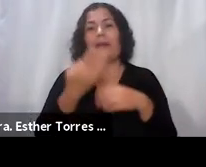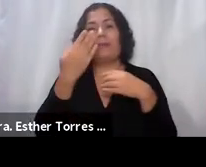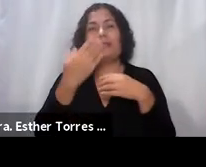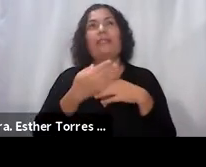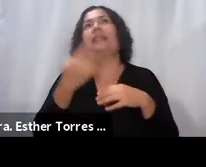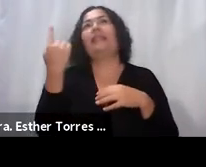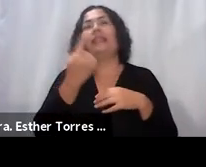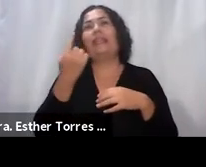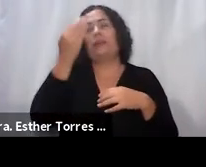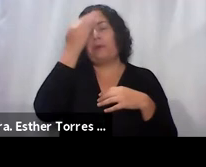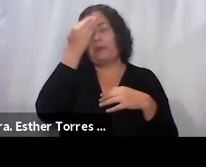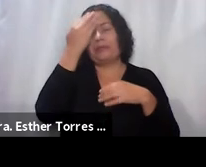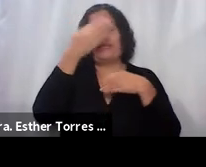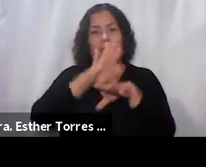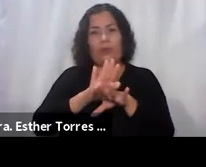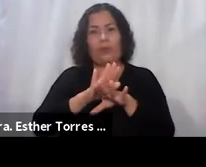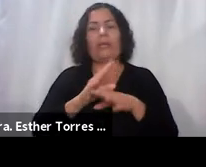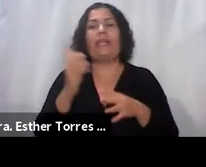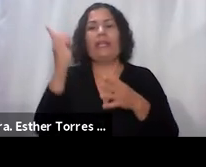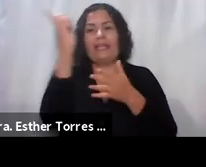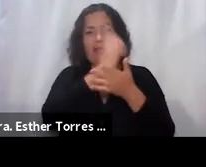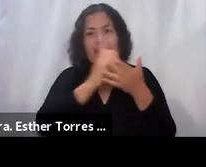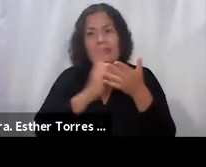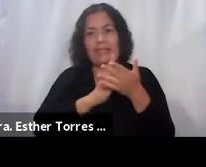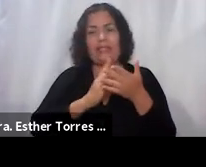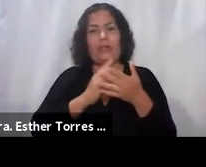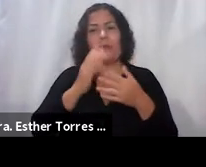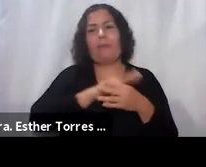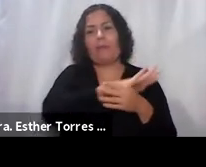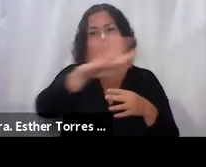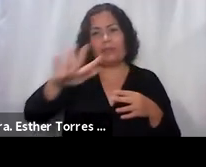diseño universal, particularmente en calles. La siguiente.